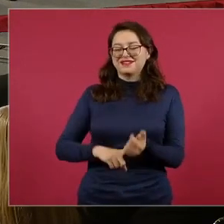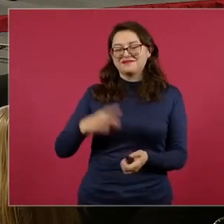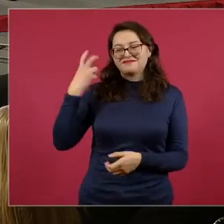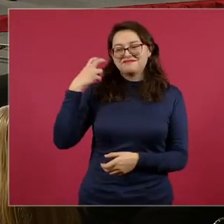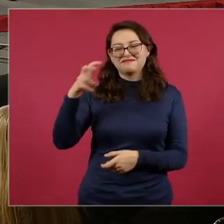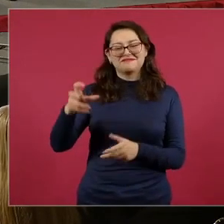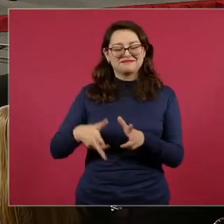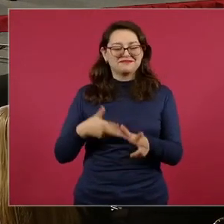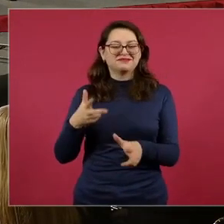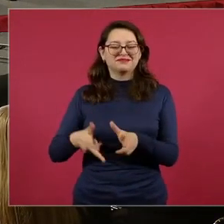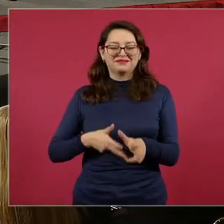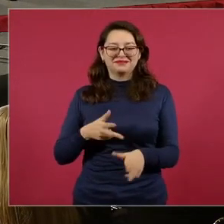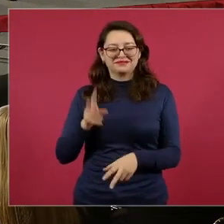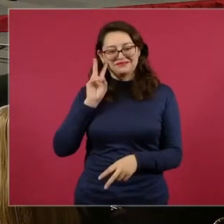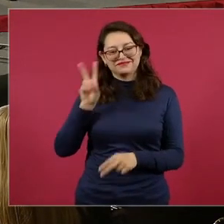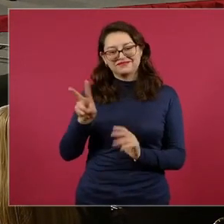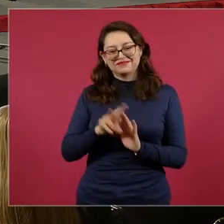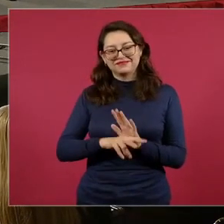viaje del Tren Maya.